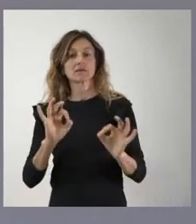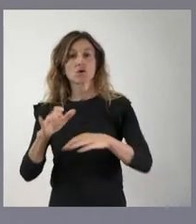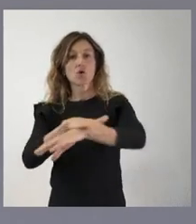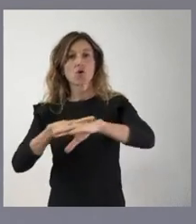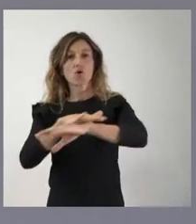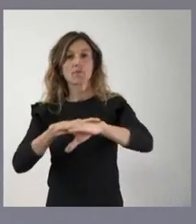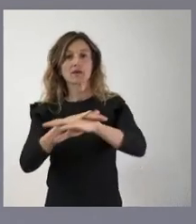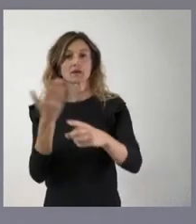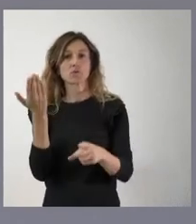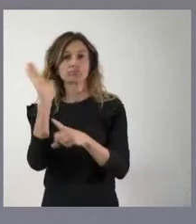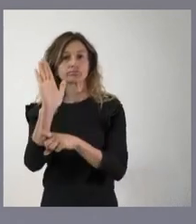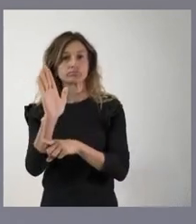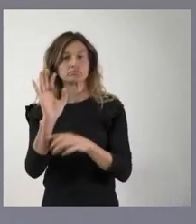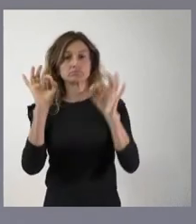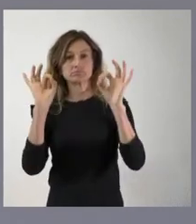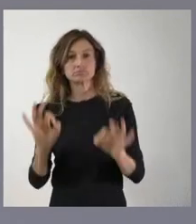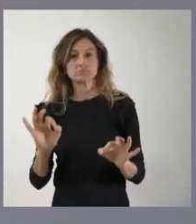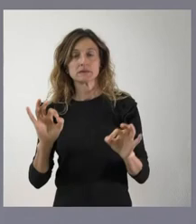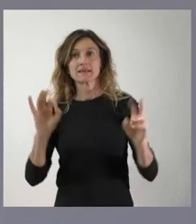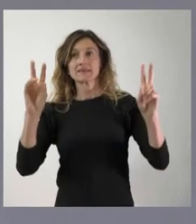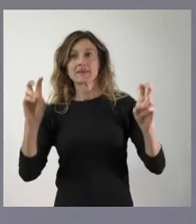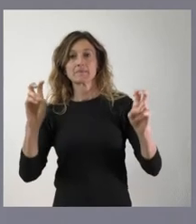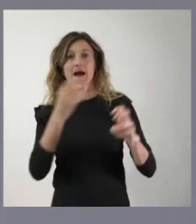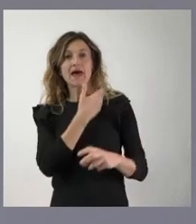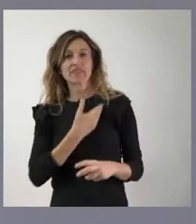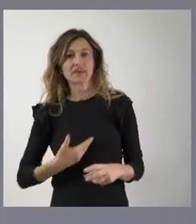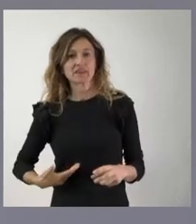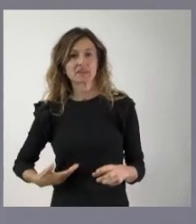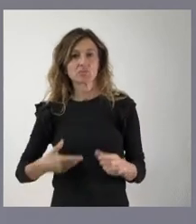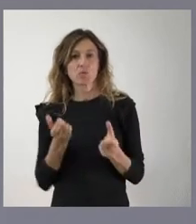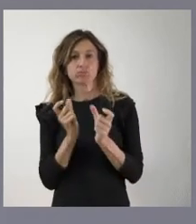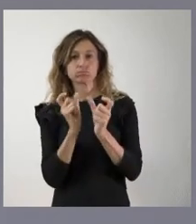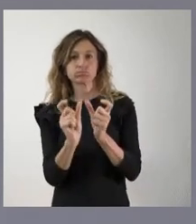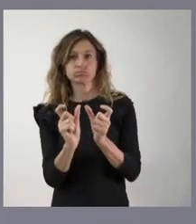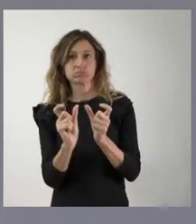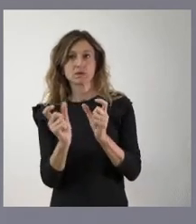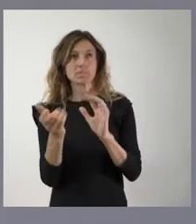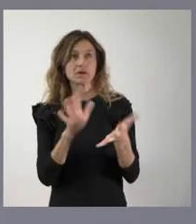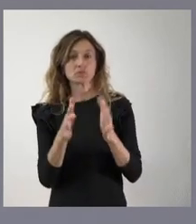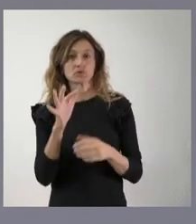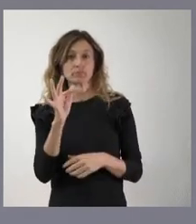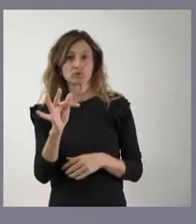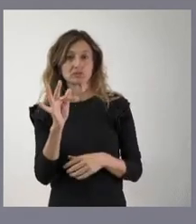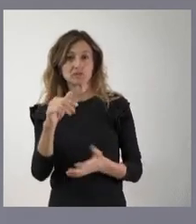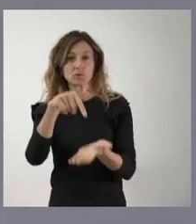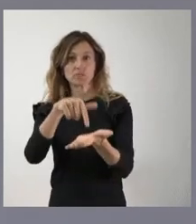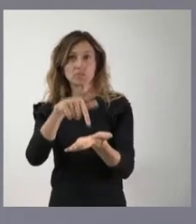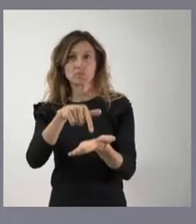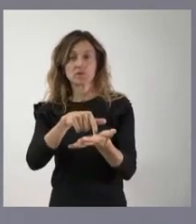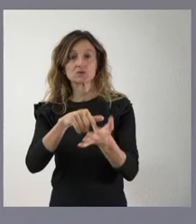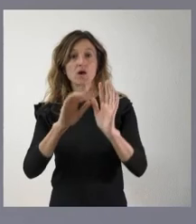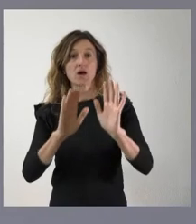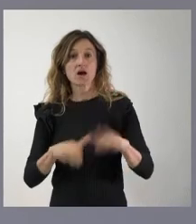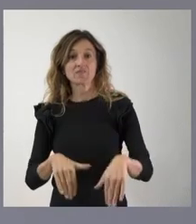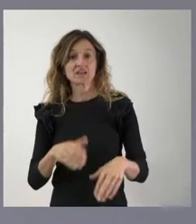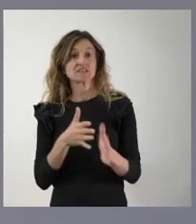gobierno está planteando algún adjetivo calificativo que pueda resultar más o menos positivo cuando se pone un impuesto lo que está hablando de